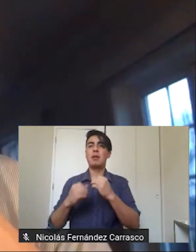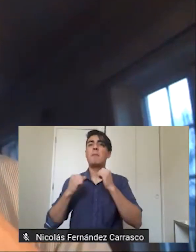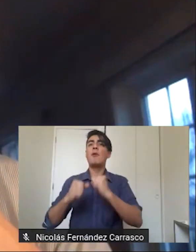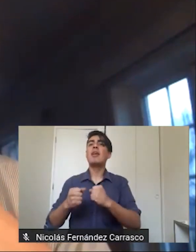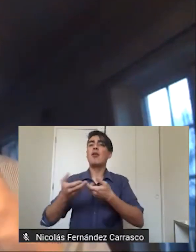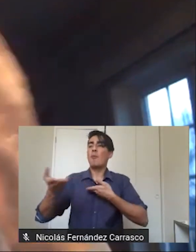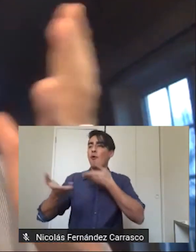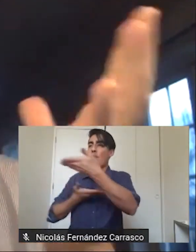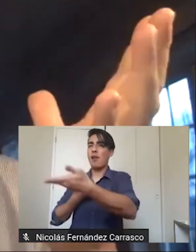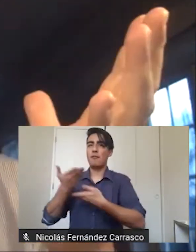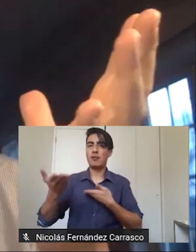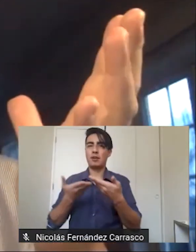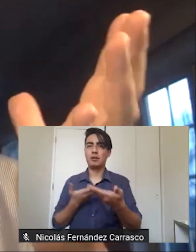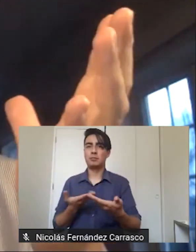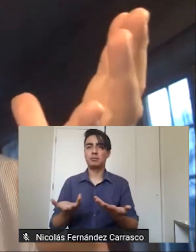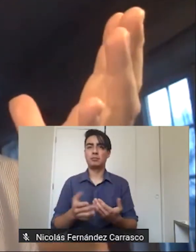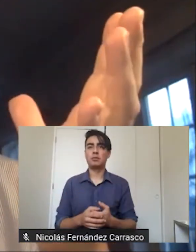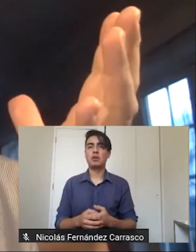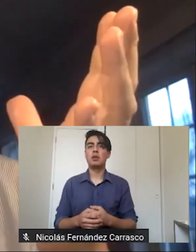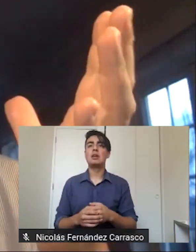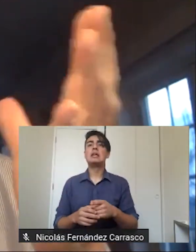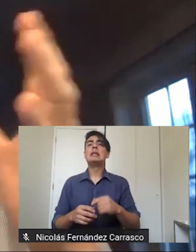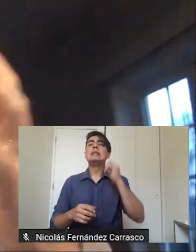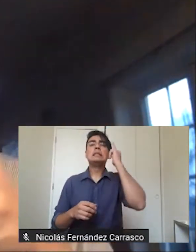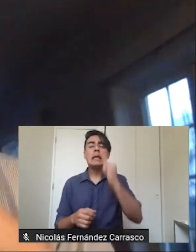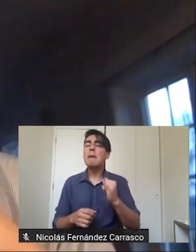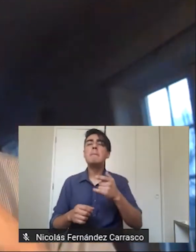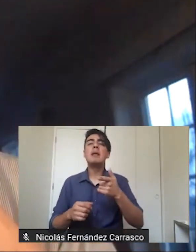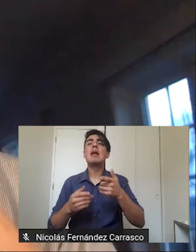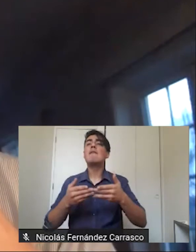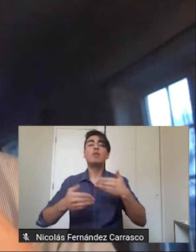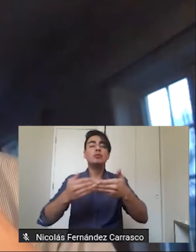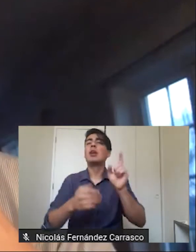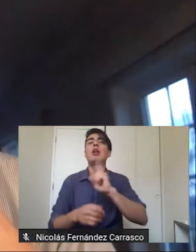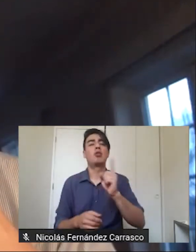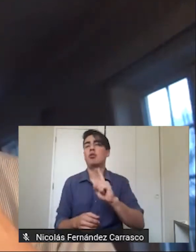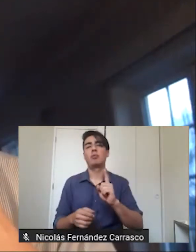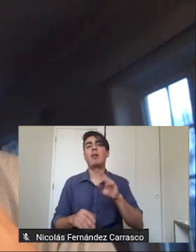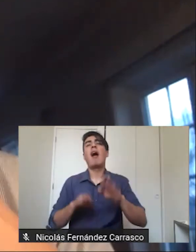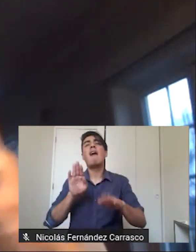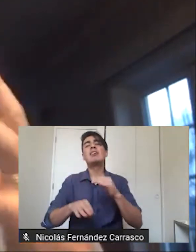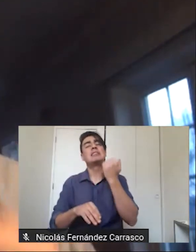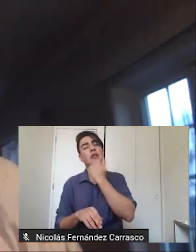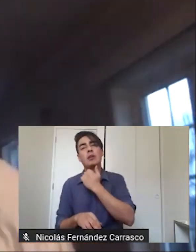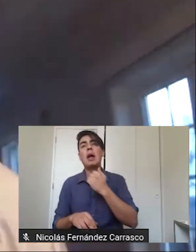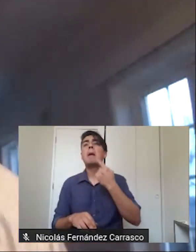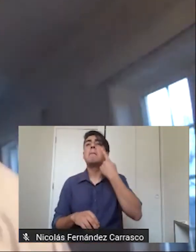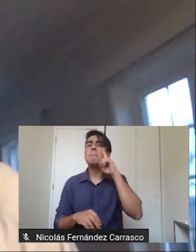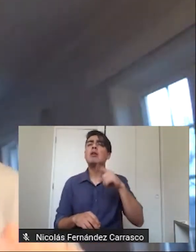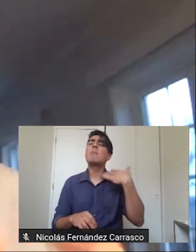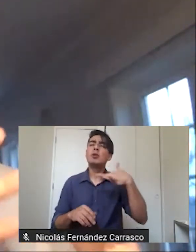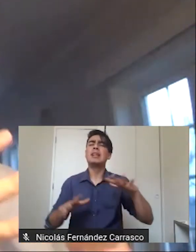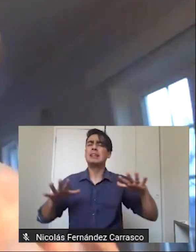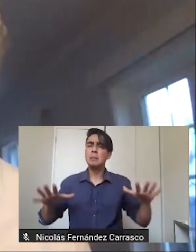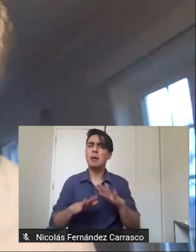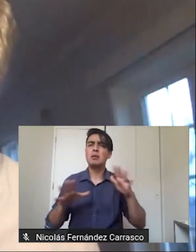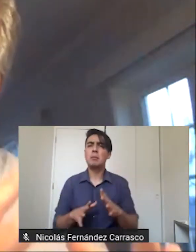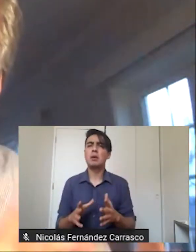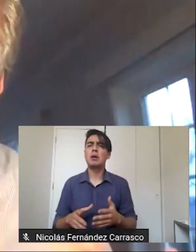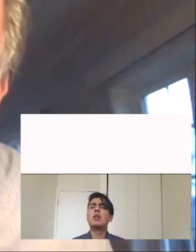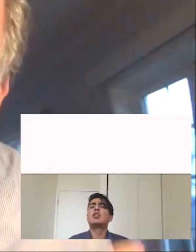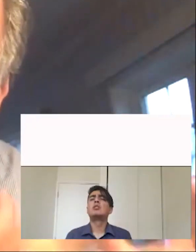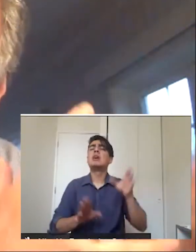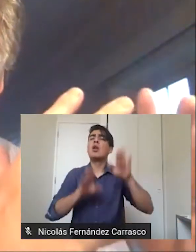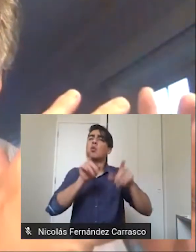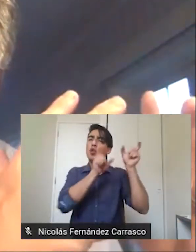forma. No es siempre posible, pero acá hay que intentarlo. Mucha gente dice, pero ¿para qué vamos a